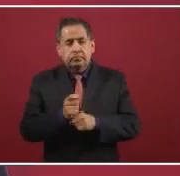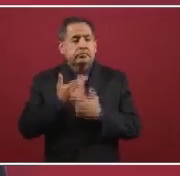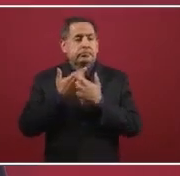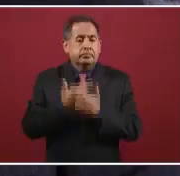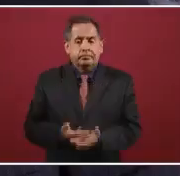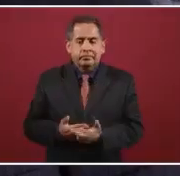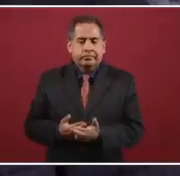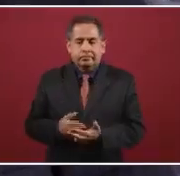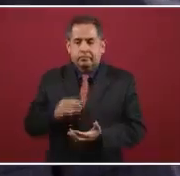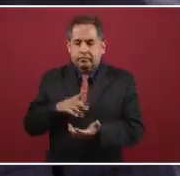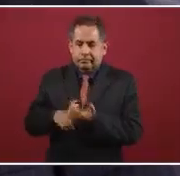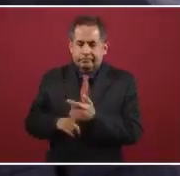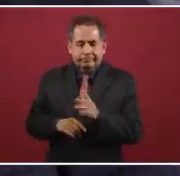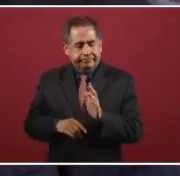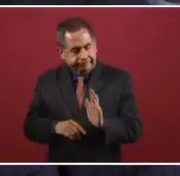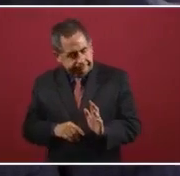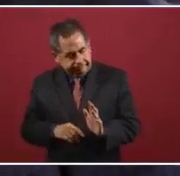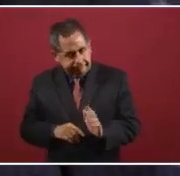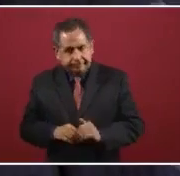no sería tal.